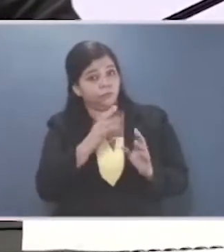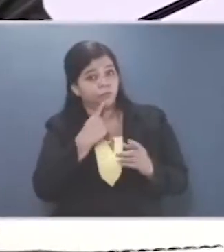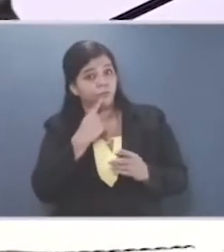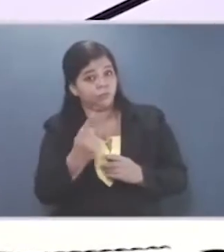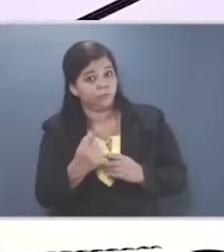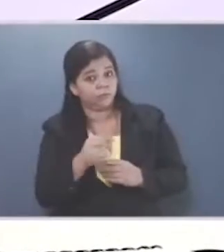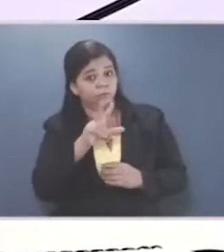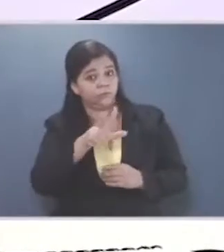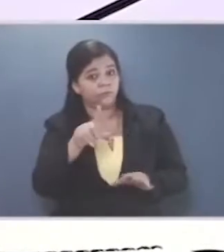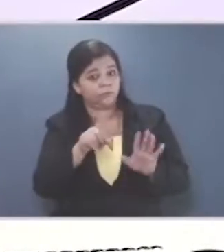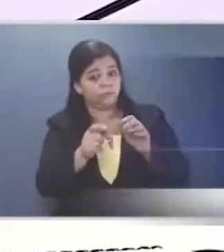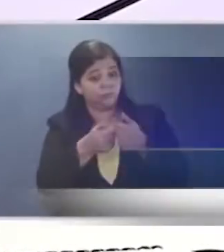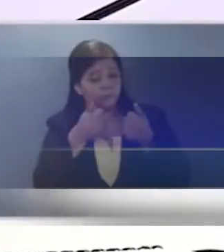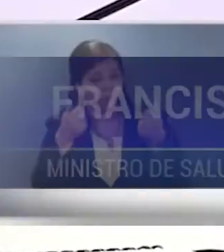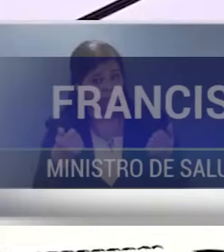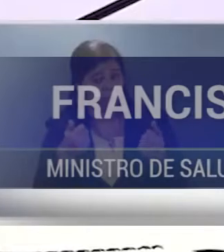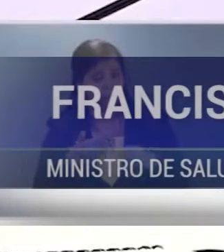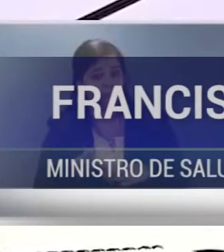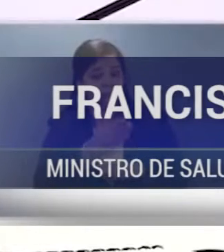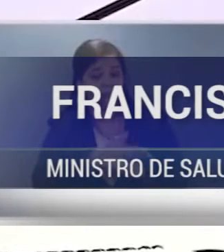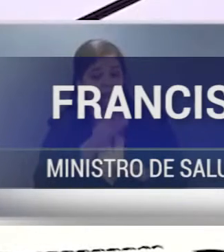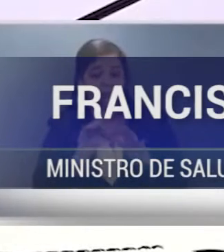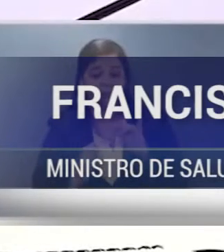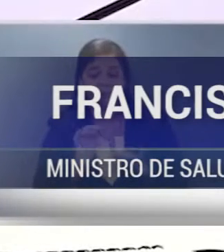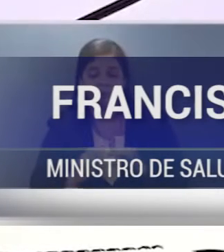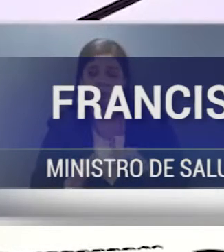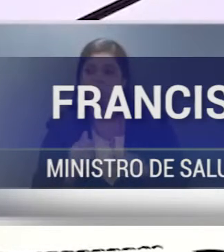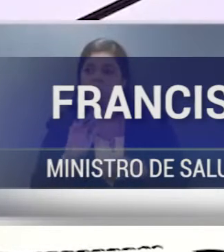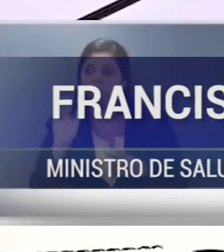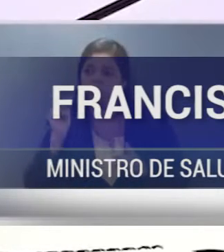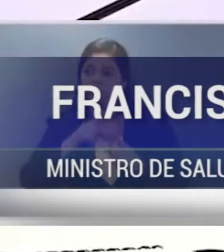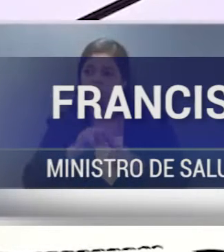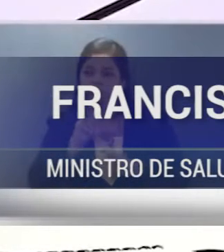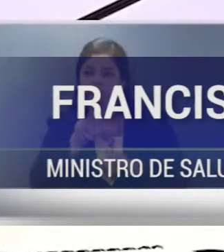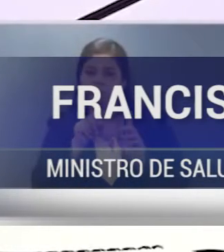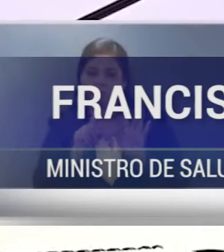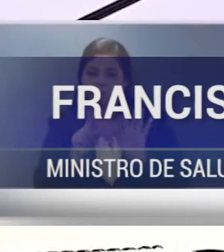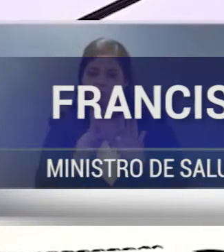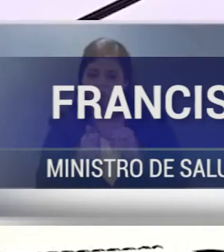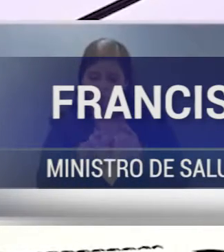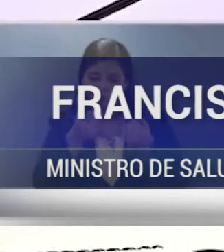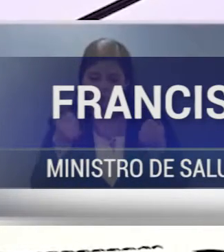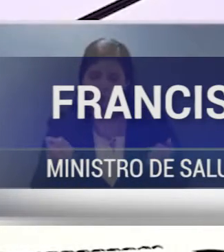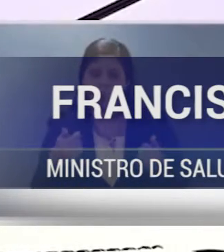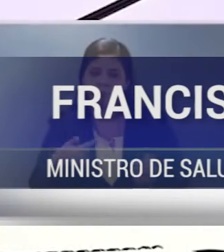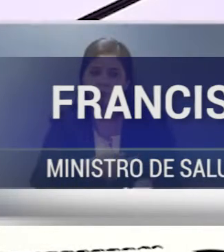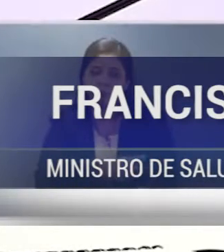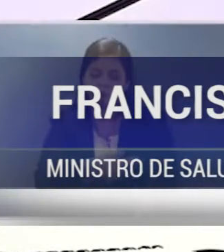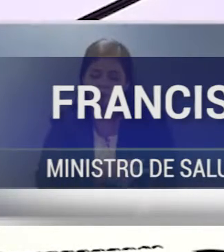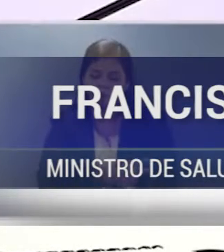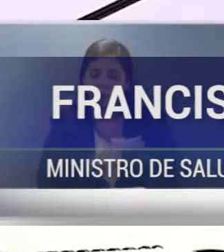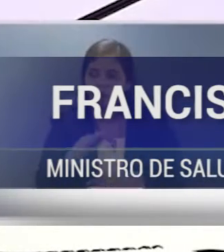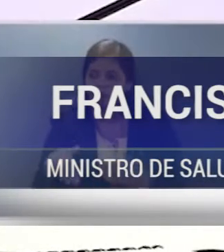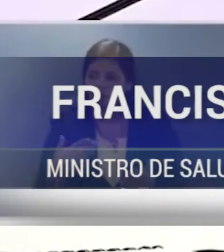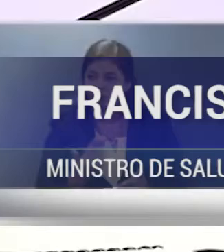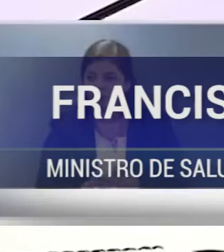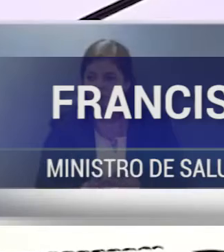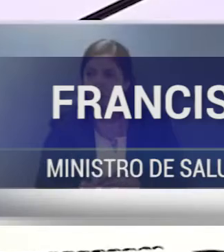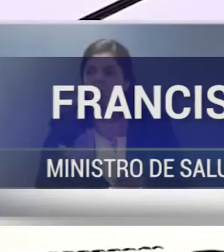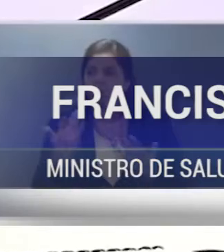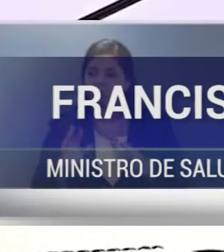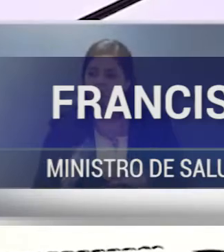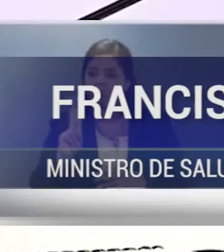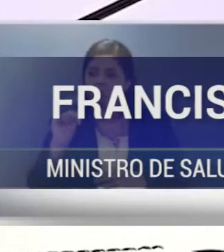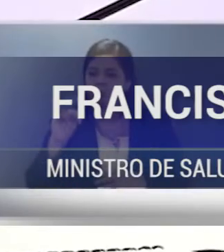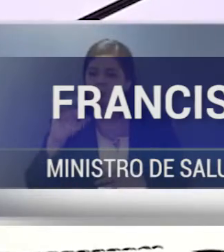de los 36 millones que pasaban de la secretaria de estado a los 36 millones que se incorporan en hospitales la dependencia de las cuales iones de